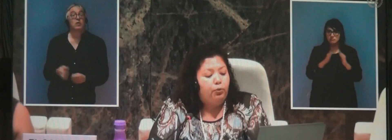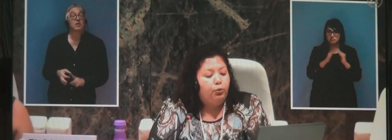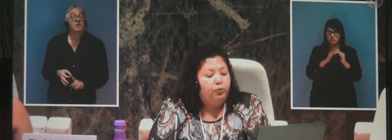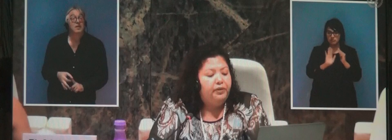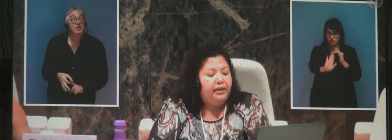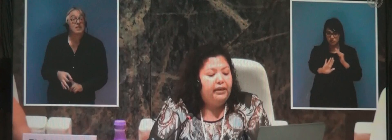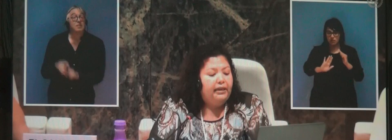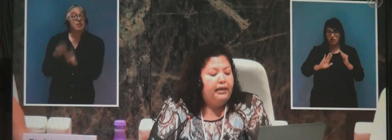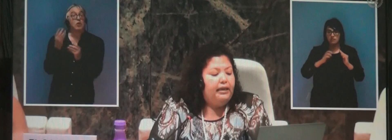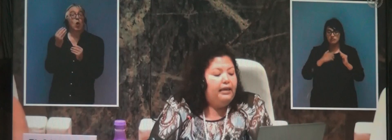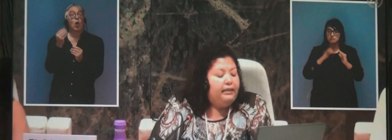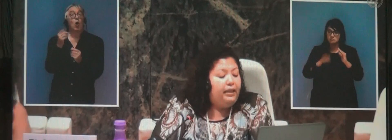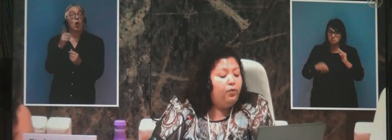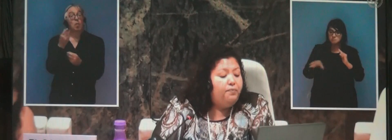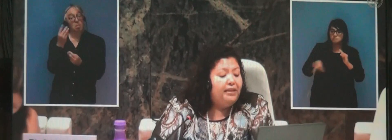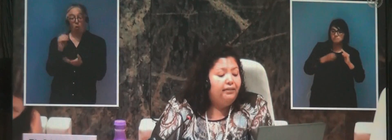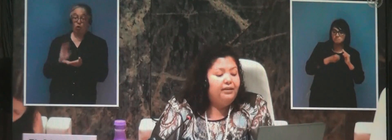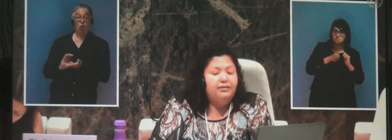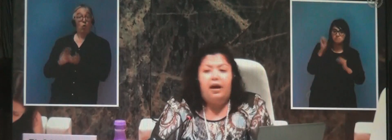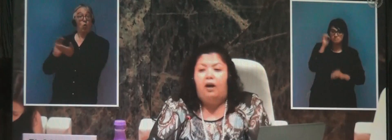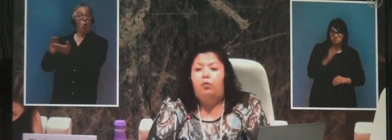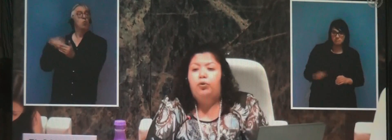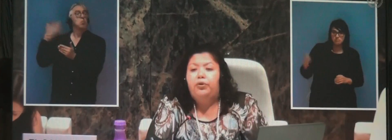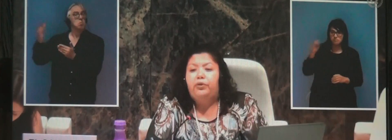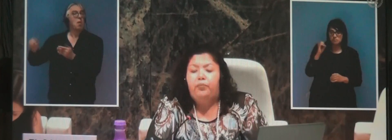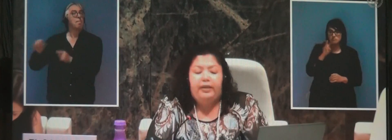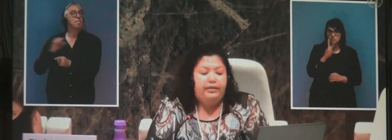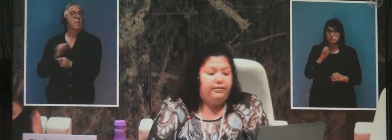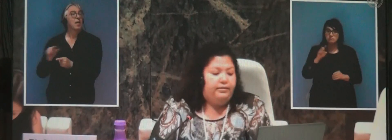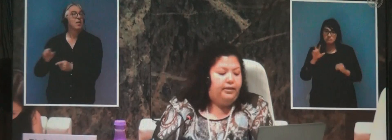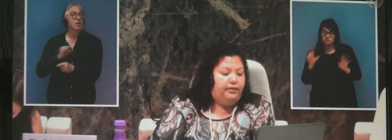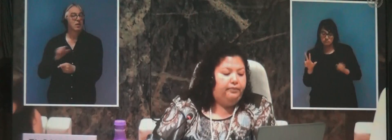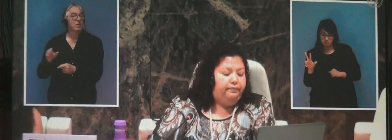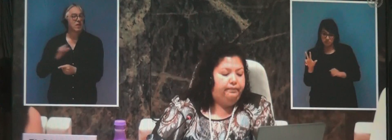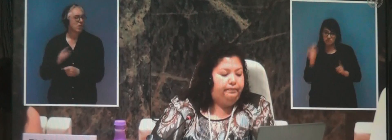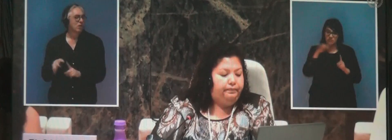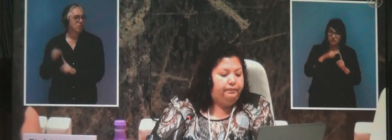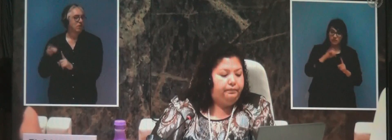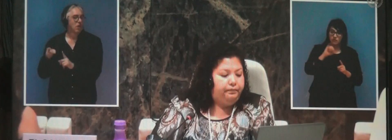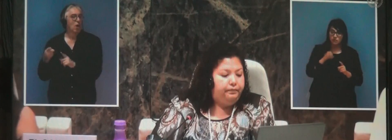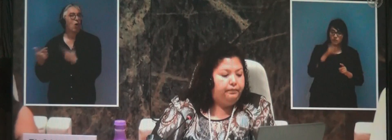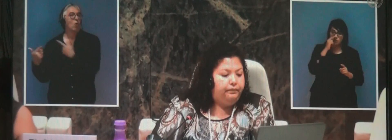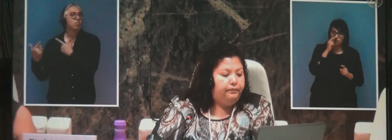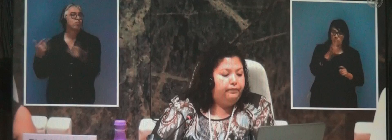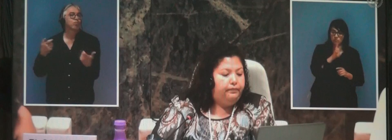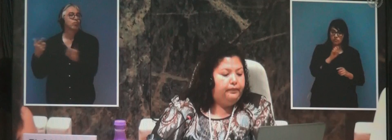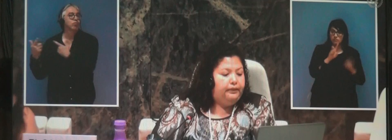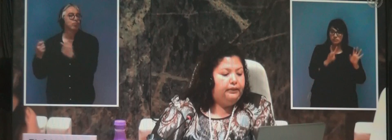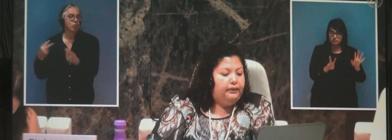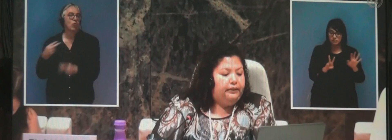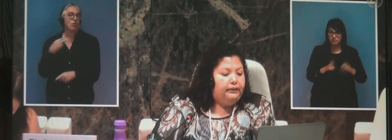de octubre de 2013 a junio de 2017.